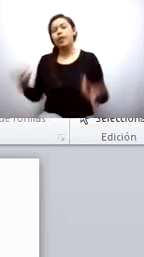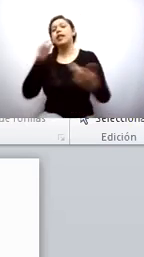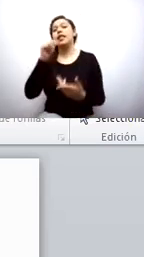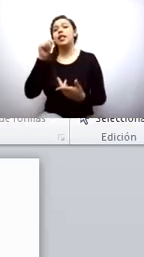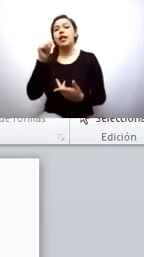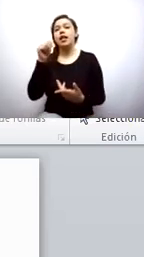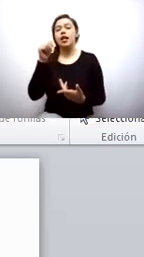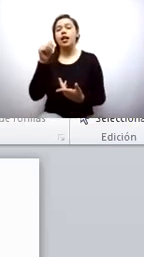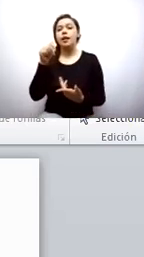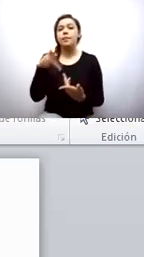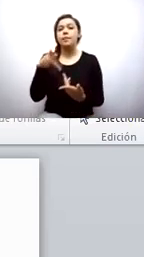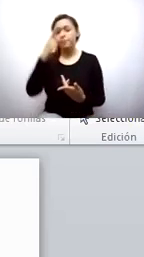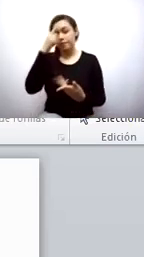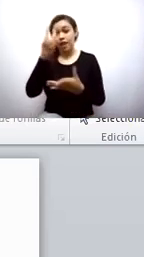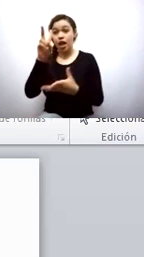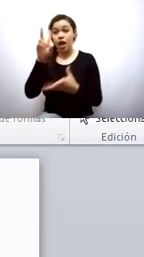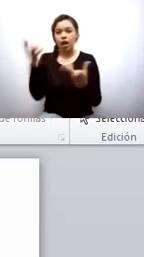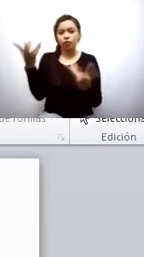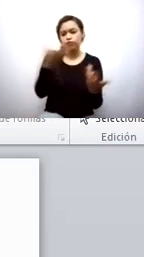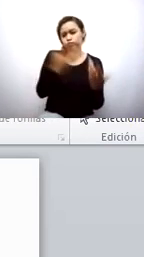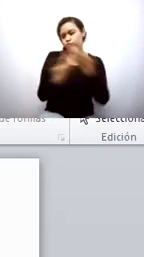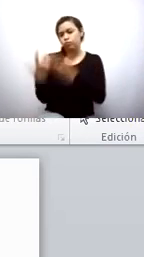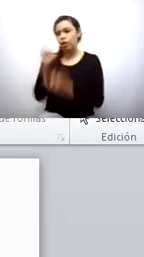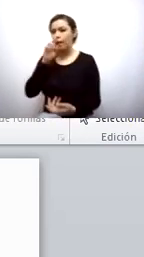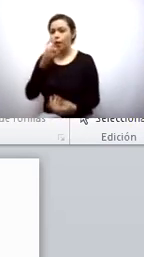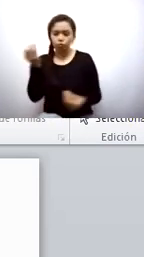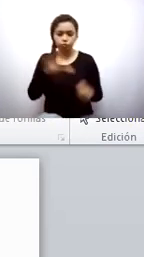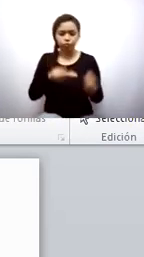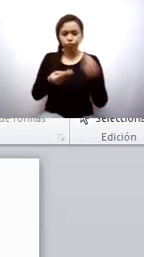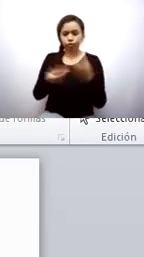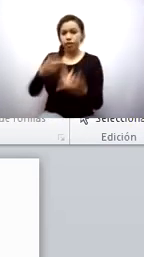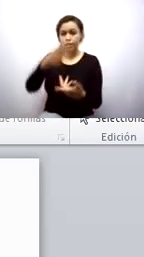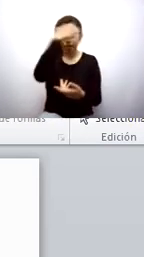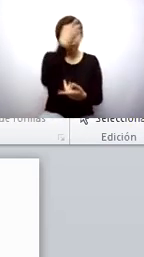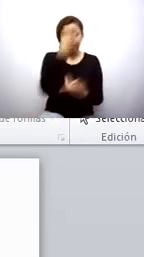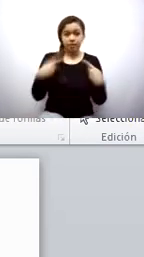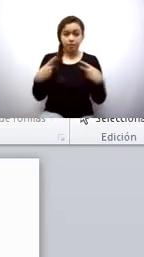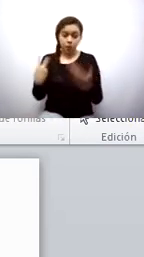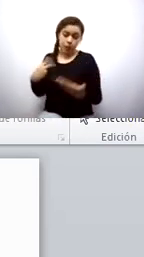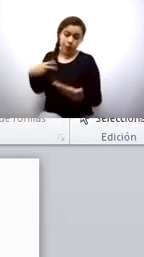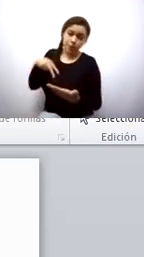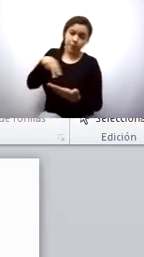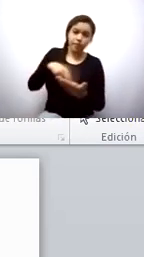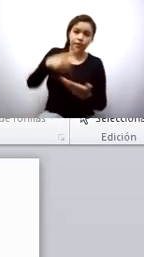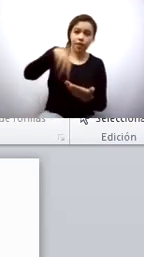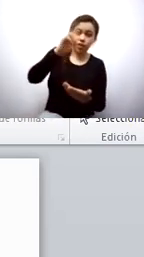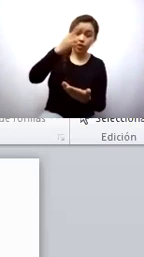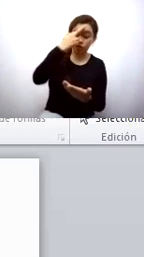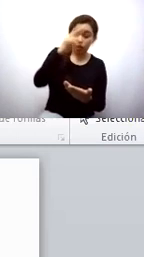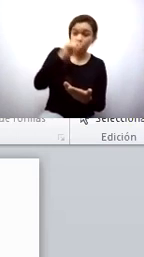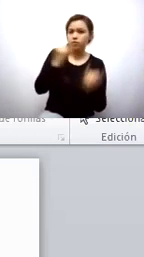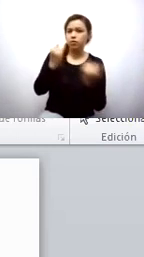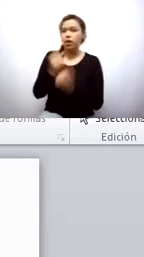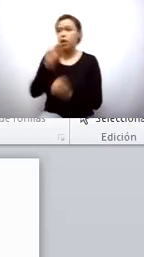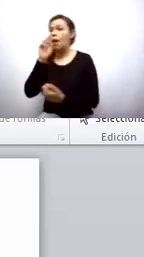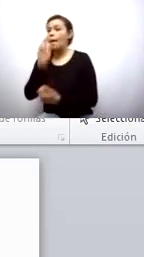a través de una combinación de lo mejor de la experiencia presencial, de lo que ellos recuerden, y lo mejor que